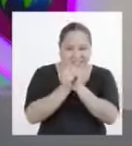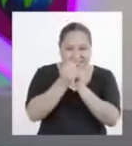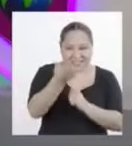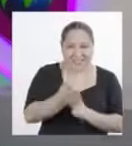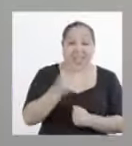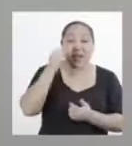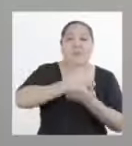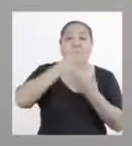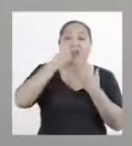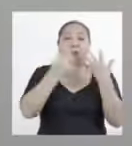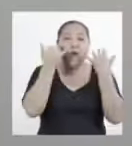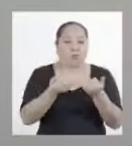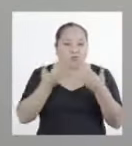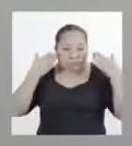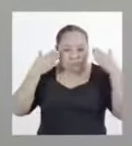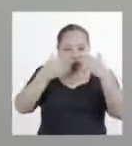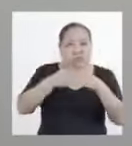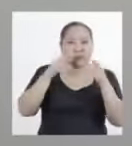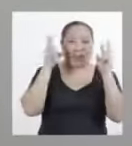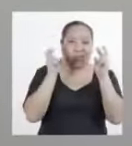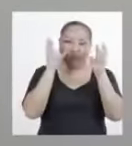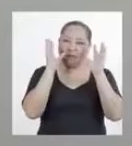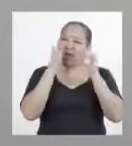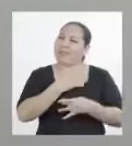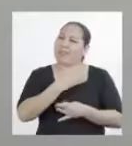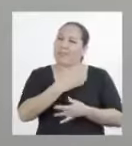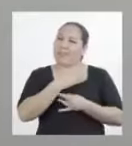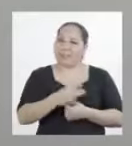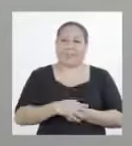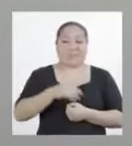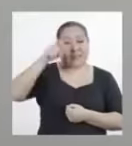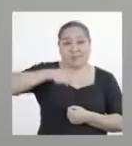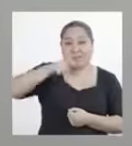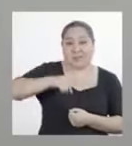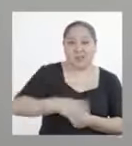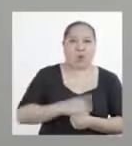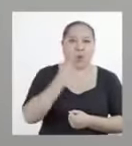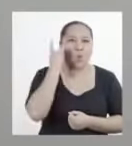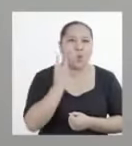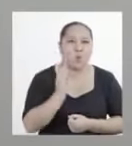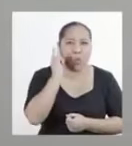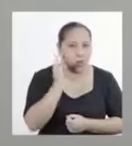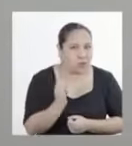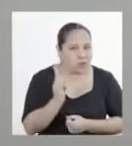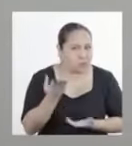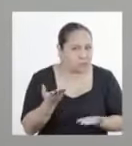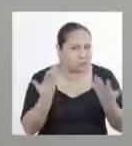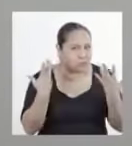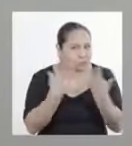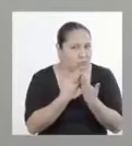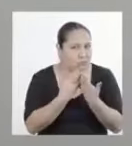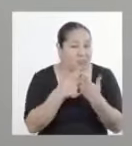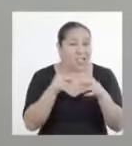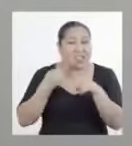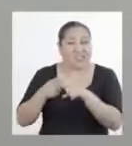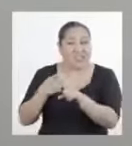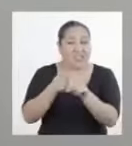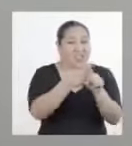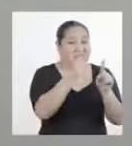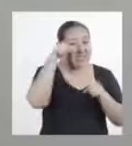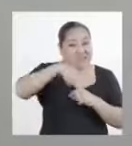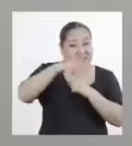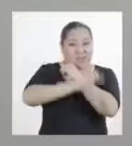estar aquí con ustedes El programa de hoy abordará un tema muy interesante, necesario y urgente que tiene que ver con la